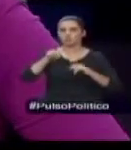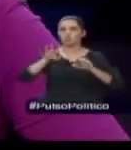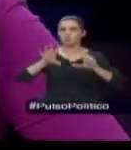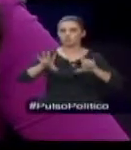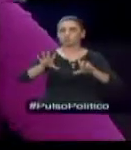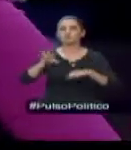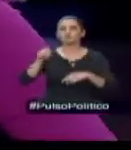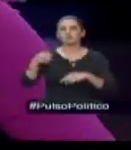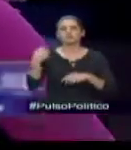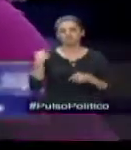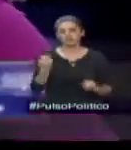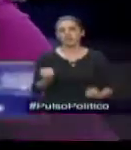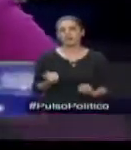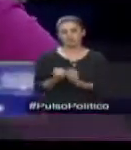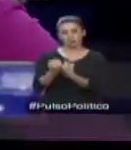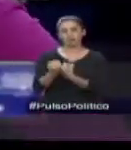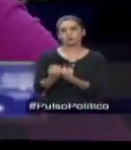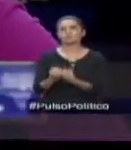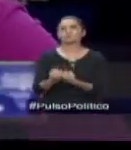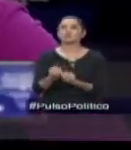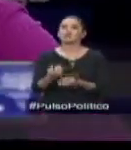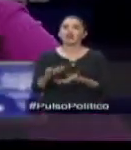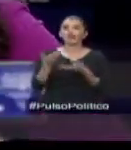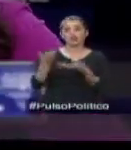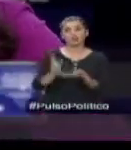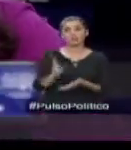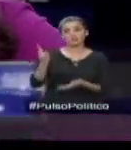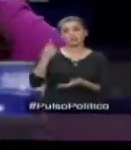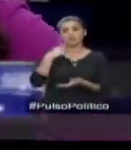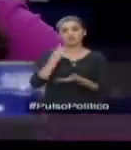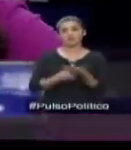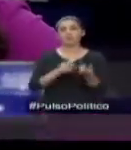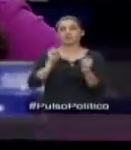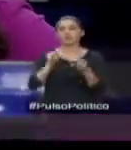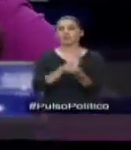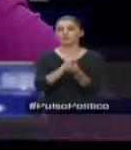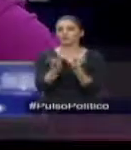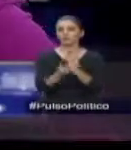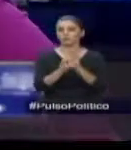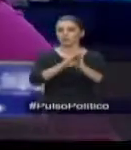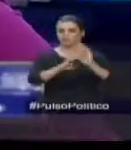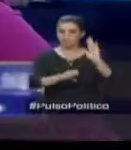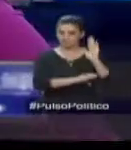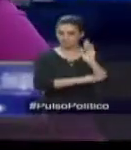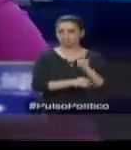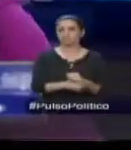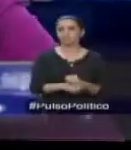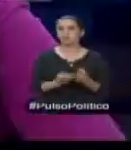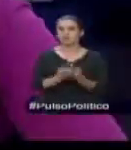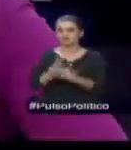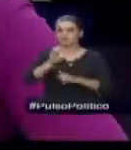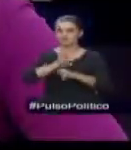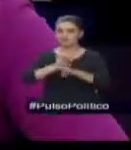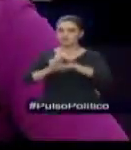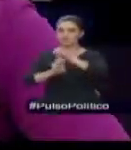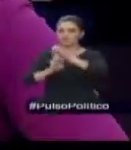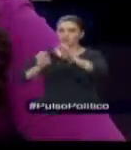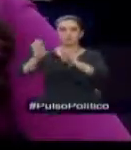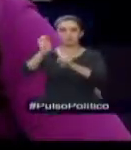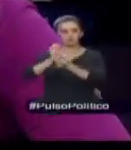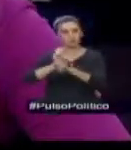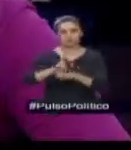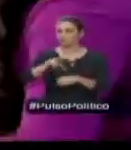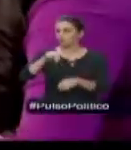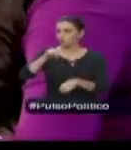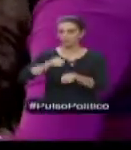y faculta para que la asamblea nacional pueda realizar una enmienda a vía parlamentaria respecto de la estructura en el tema de reelección no afecta a la